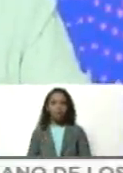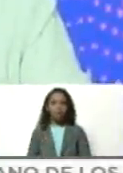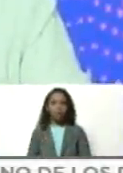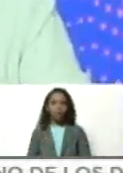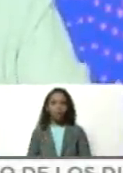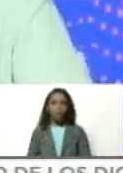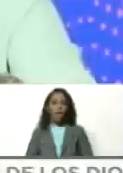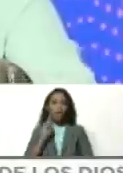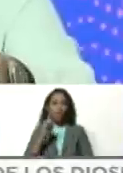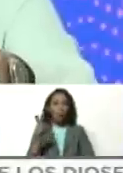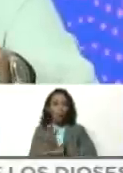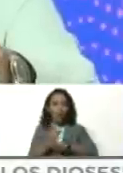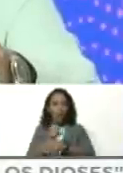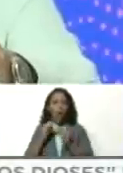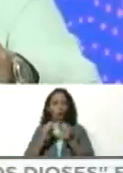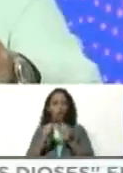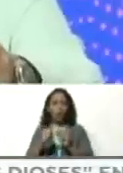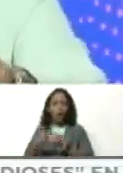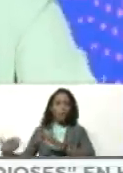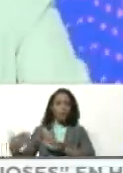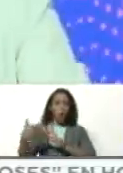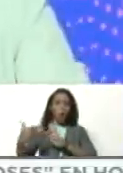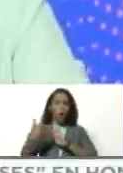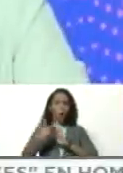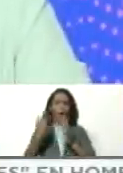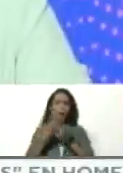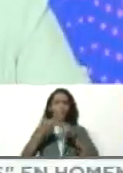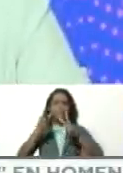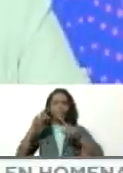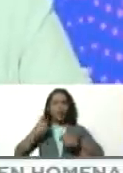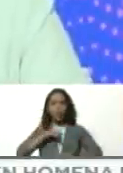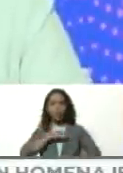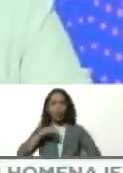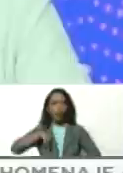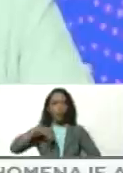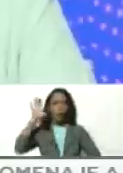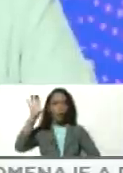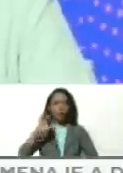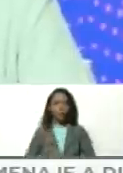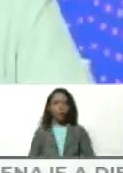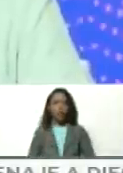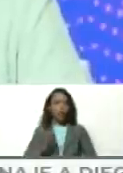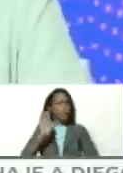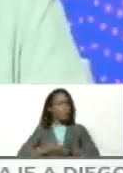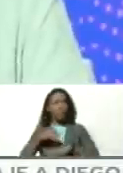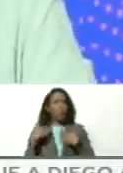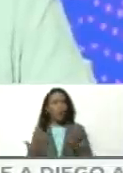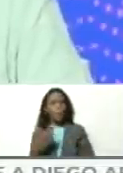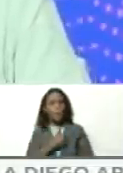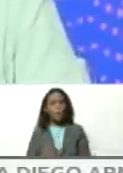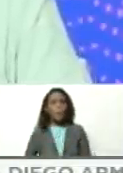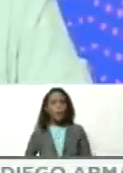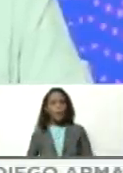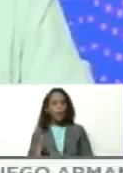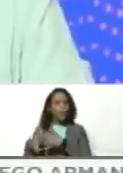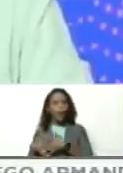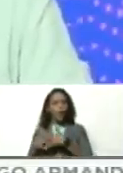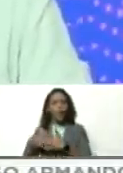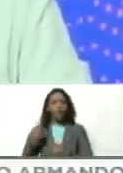Y que su gobierno siga amenazando la paz de nuestro país. ¿Por qué, presidente Joe Biden? Me